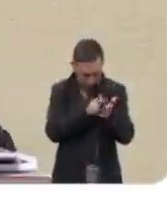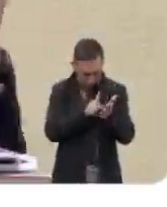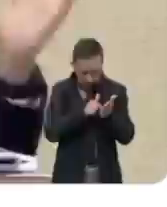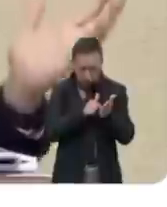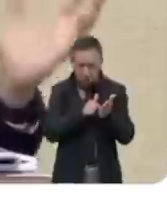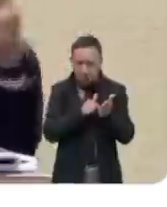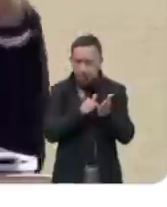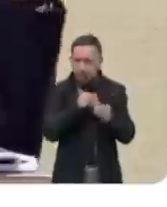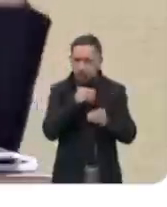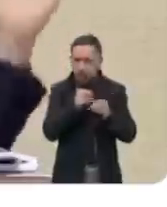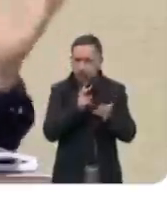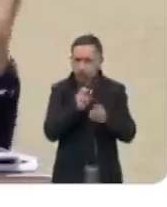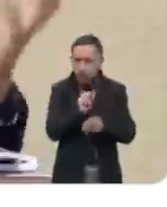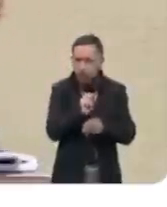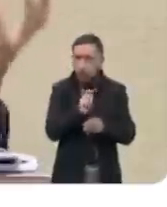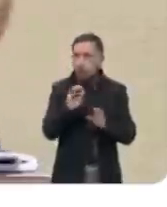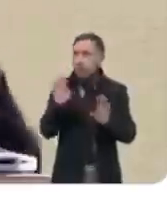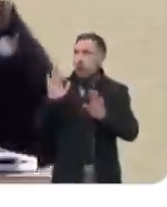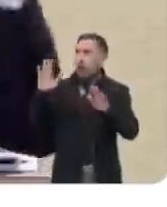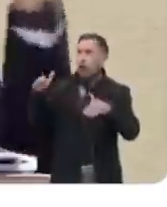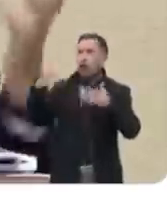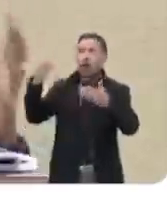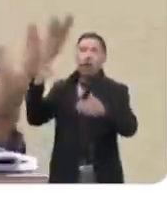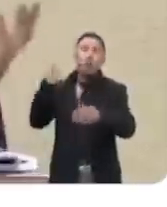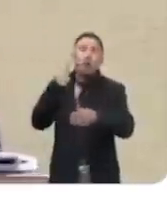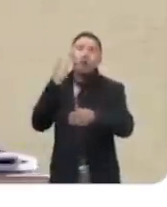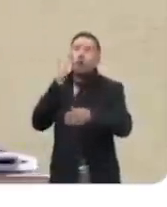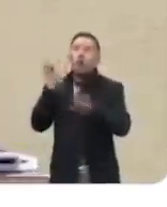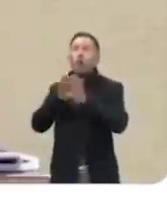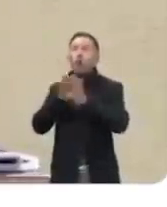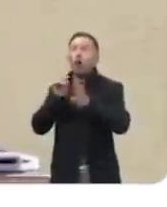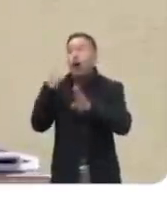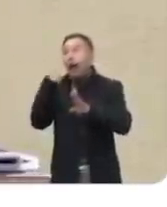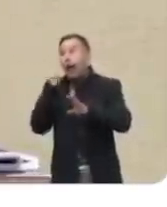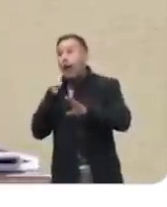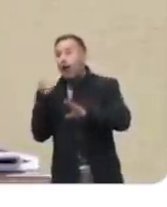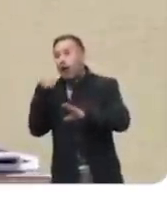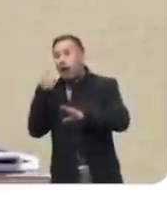diversión de víctor de distracción